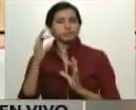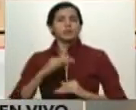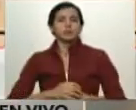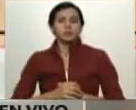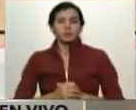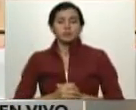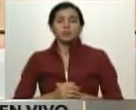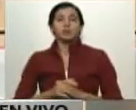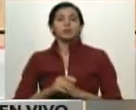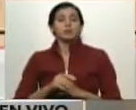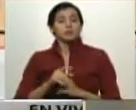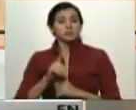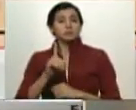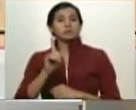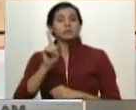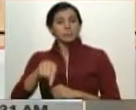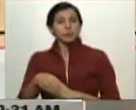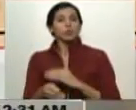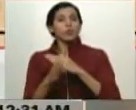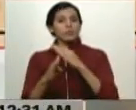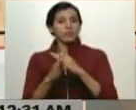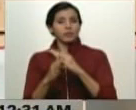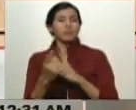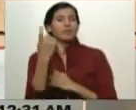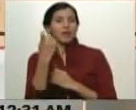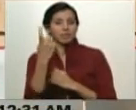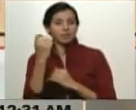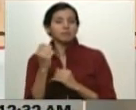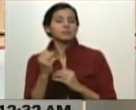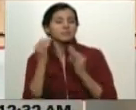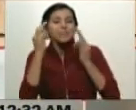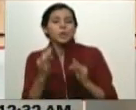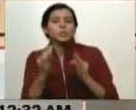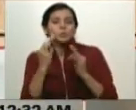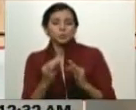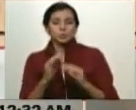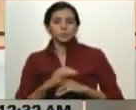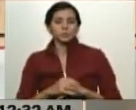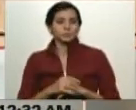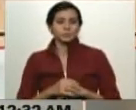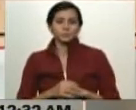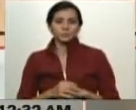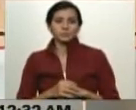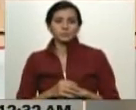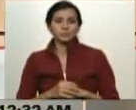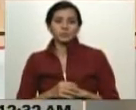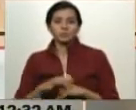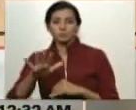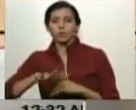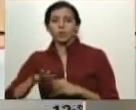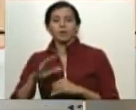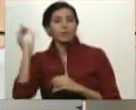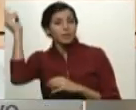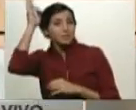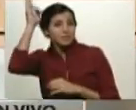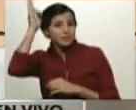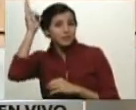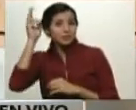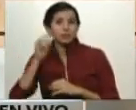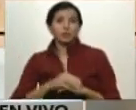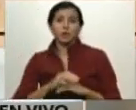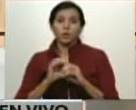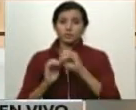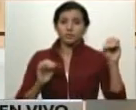Asimismo, tenemos todavía como no adjudicable las circunscripciones indígenas de Occidente, de